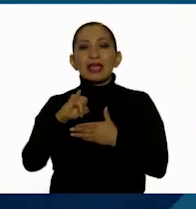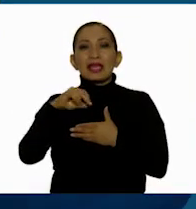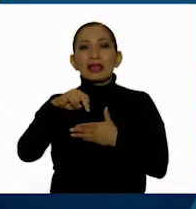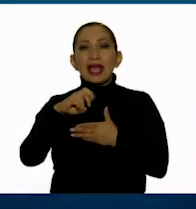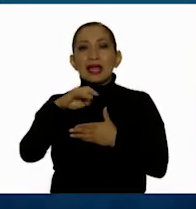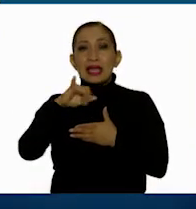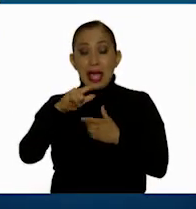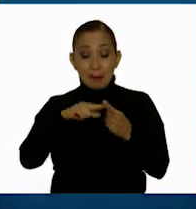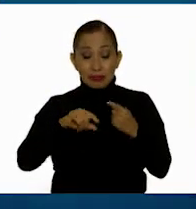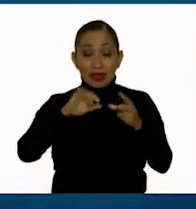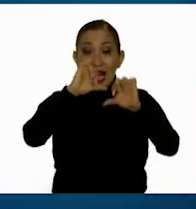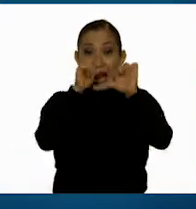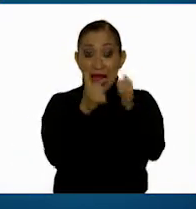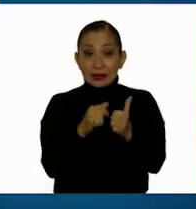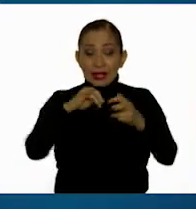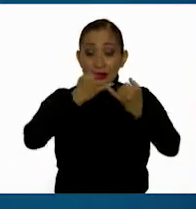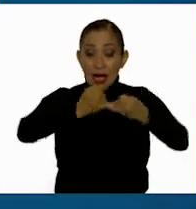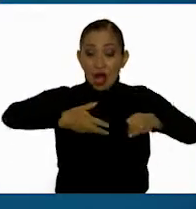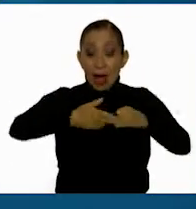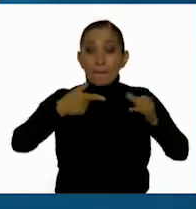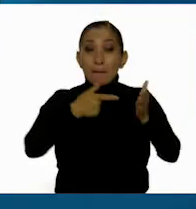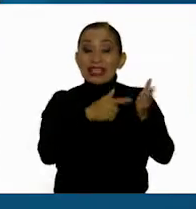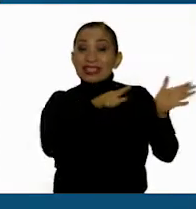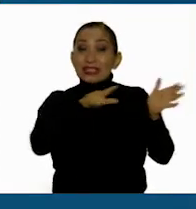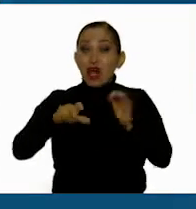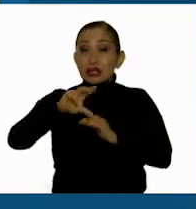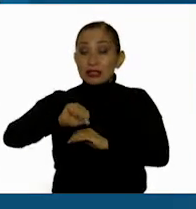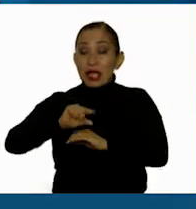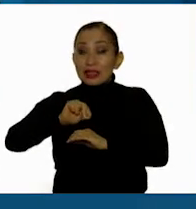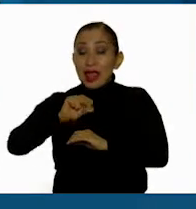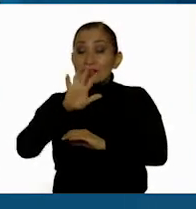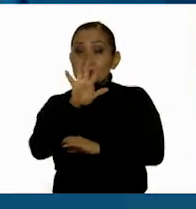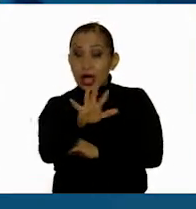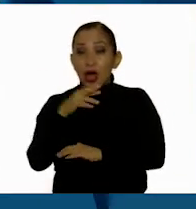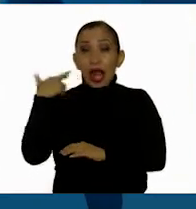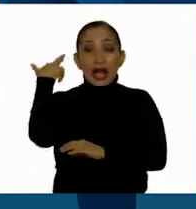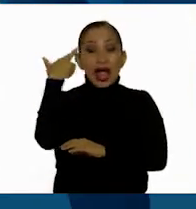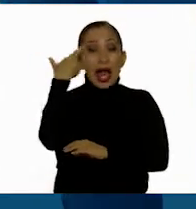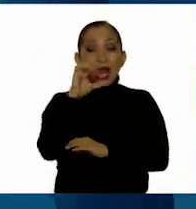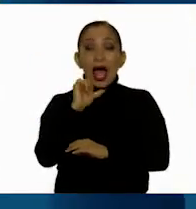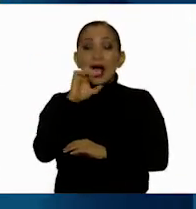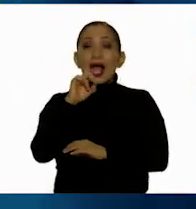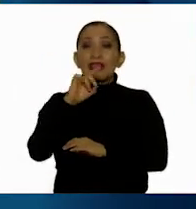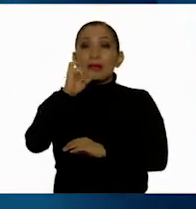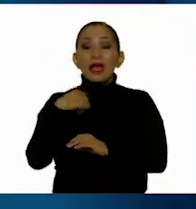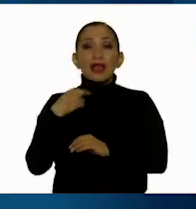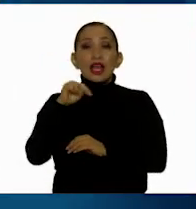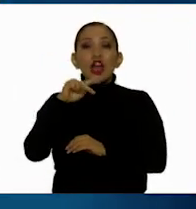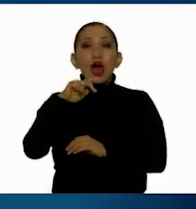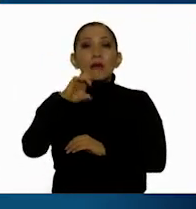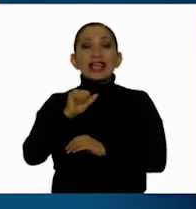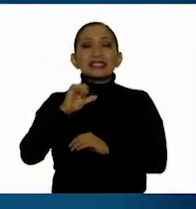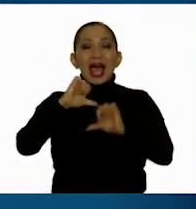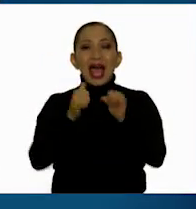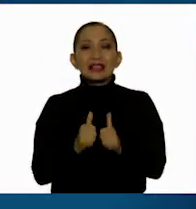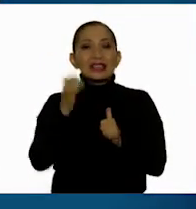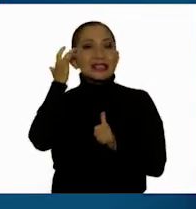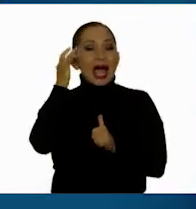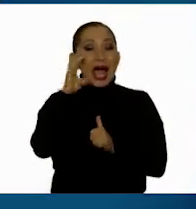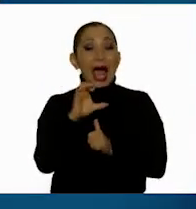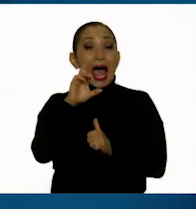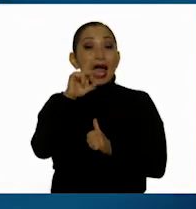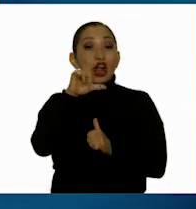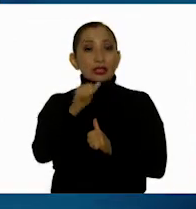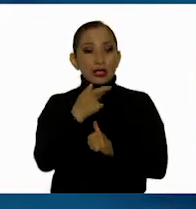En el arte se inaugura en 1785 la Real Academia de las Nobles Artes de San Carlos y